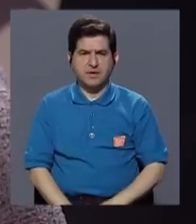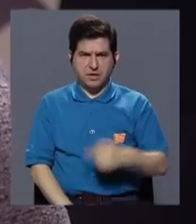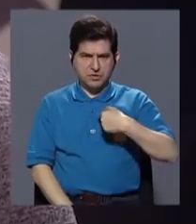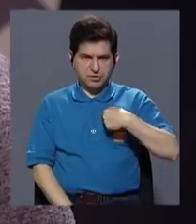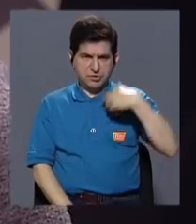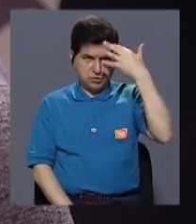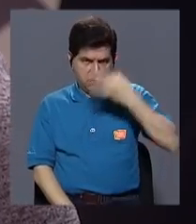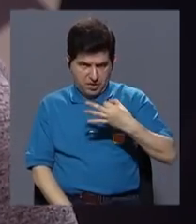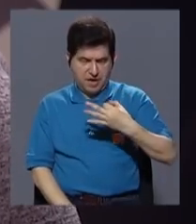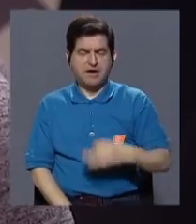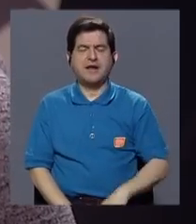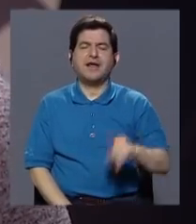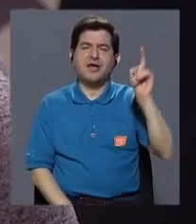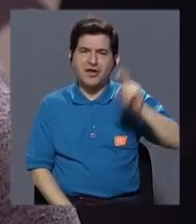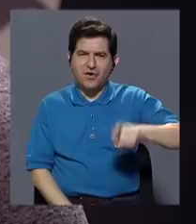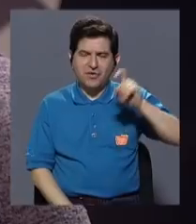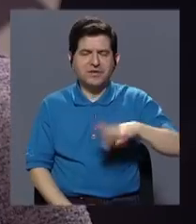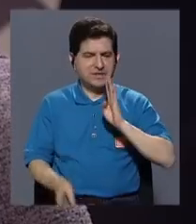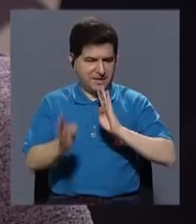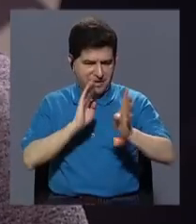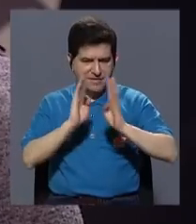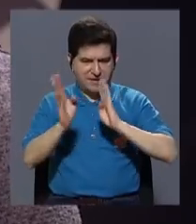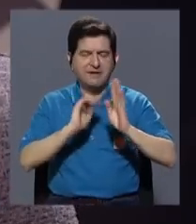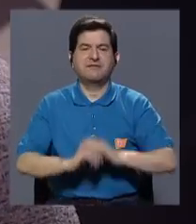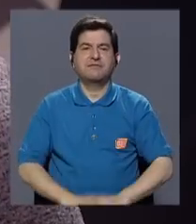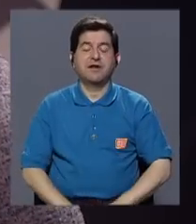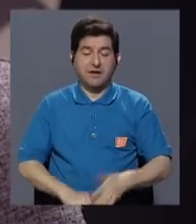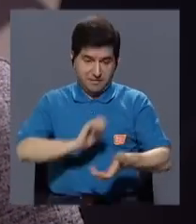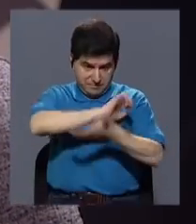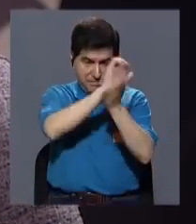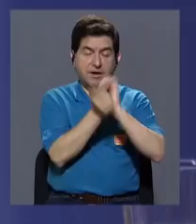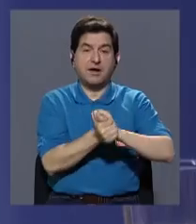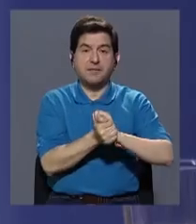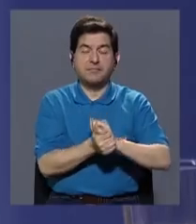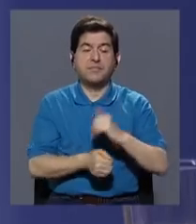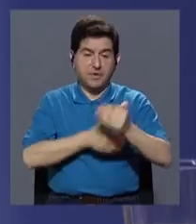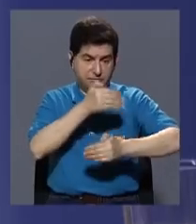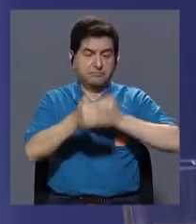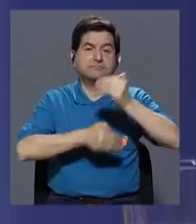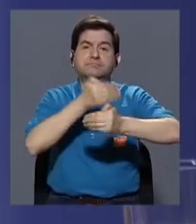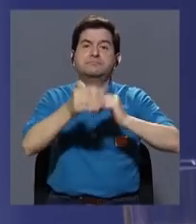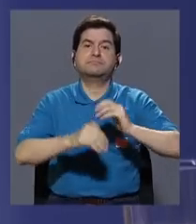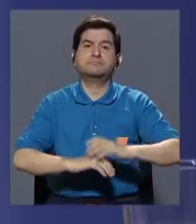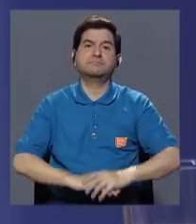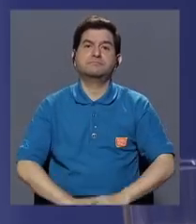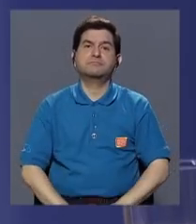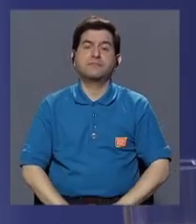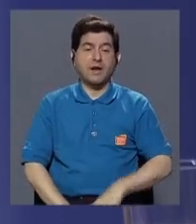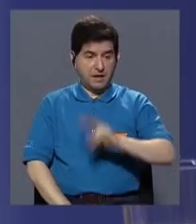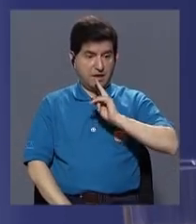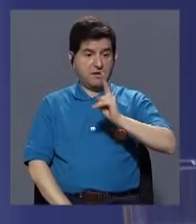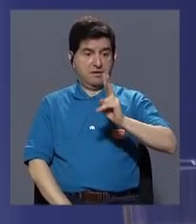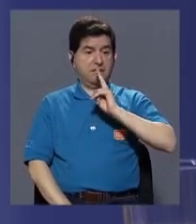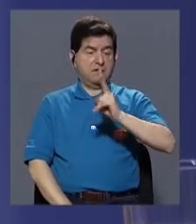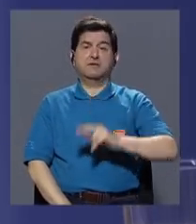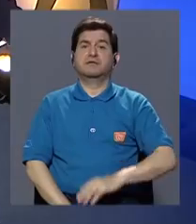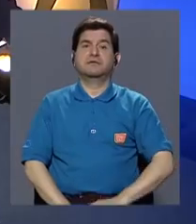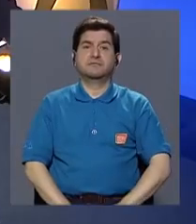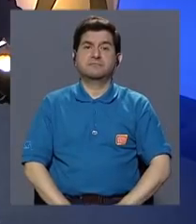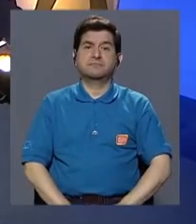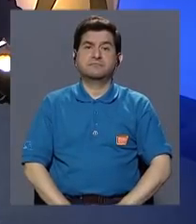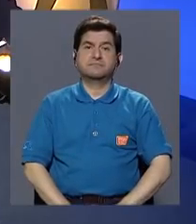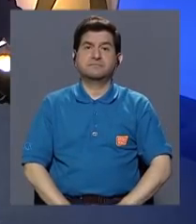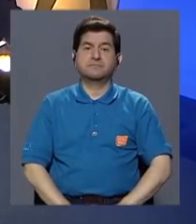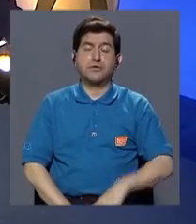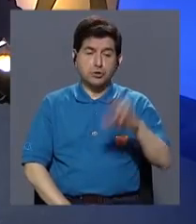creo y estoy convencida que hay una necesidad de empezar a hablar de eso para que esto cambie y de verdad creo que